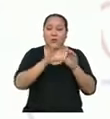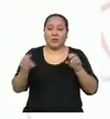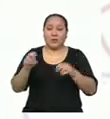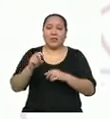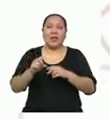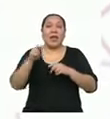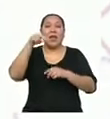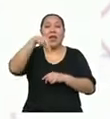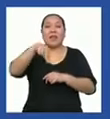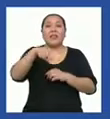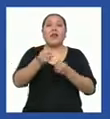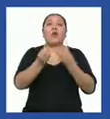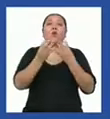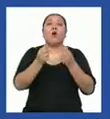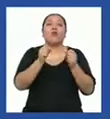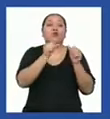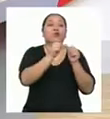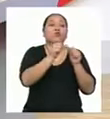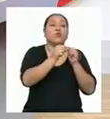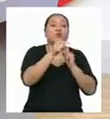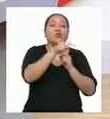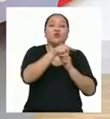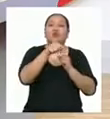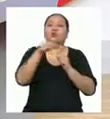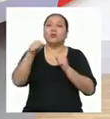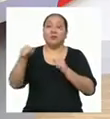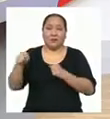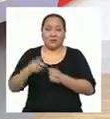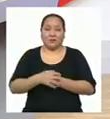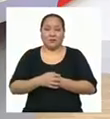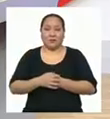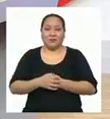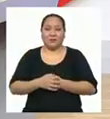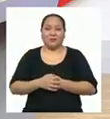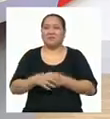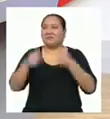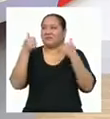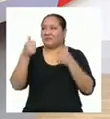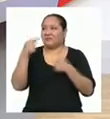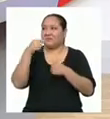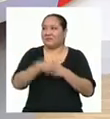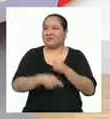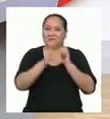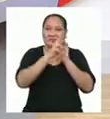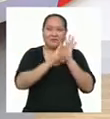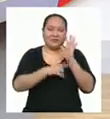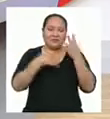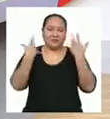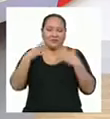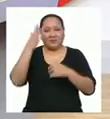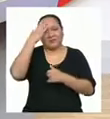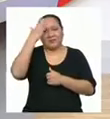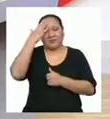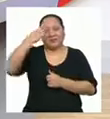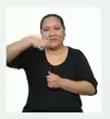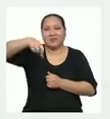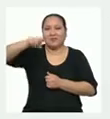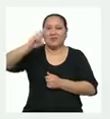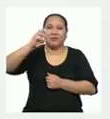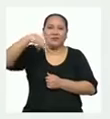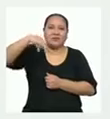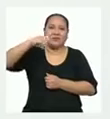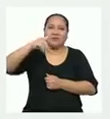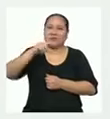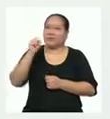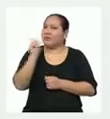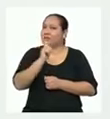n es el tamaño de la muestra. Genial. Entonces, con esta fórmula podemos calcular el promedio de cualquier cosa.